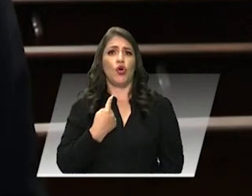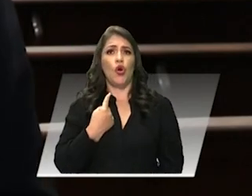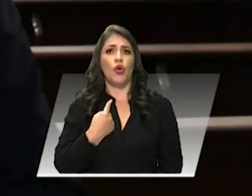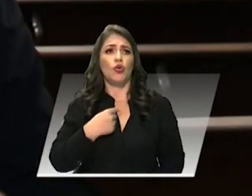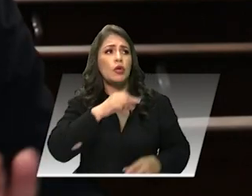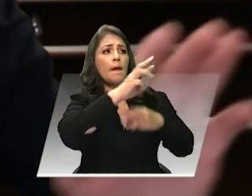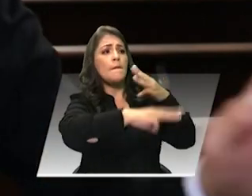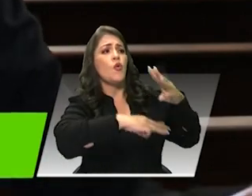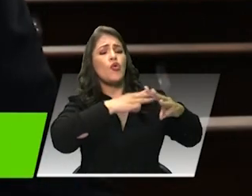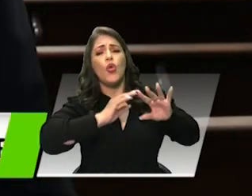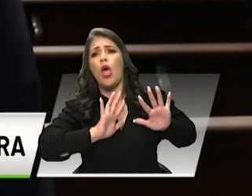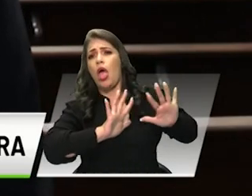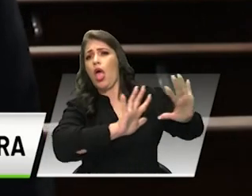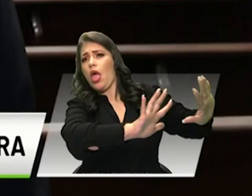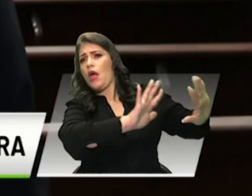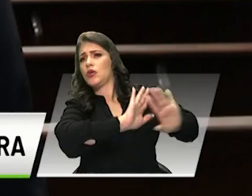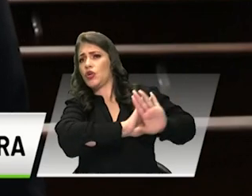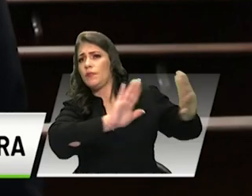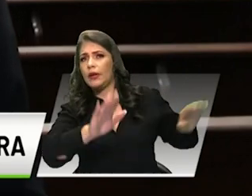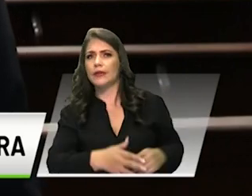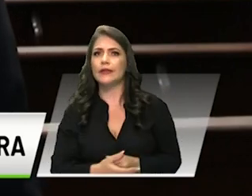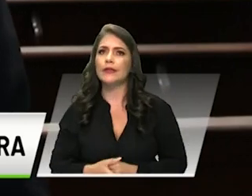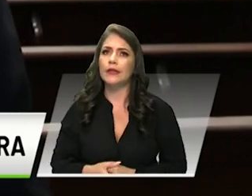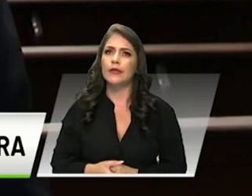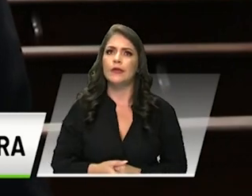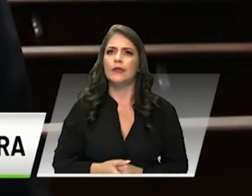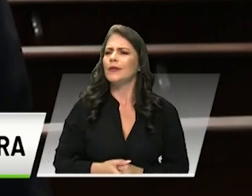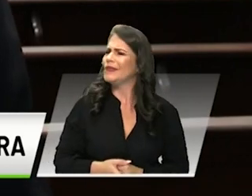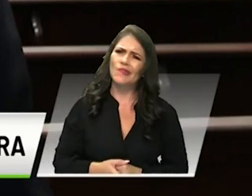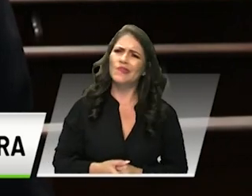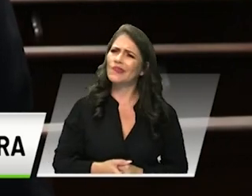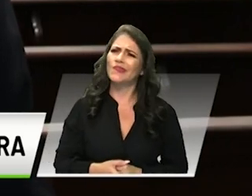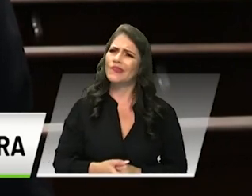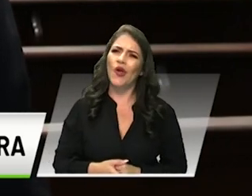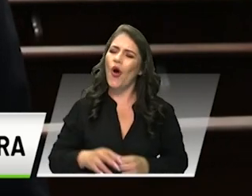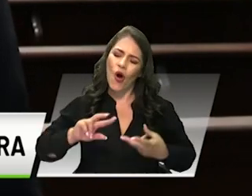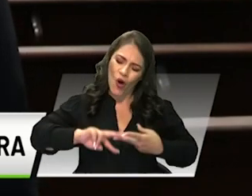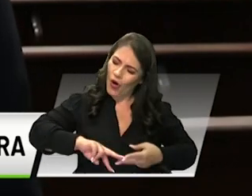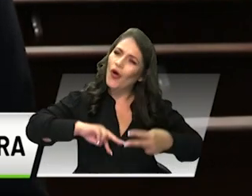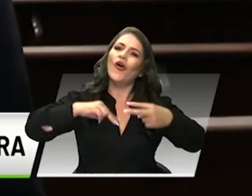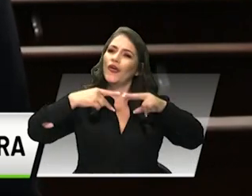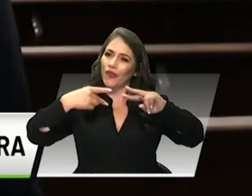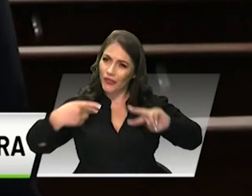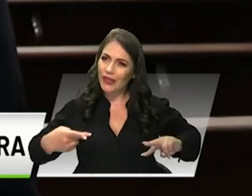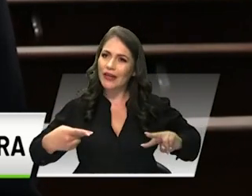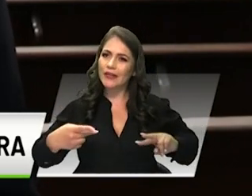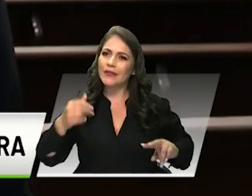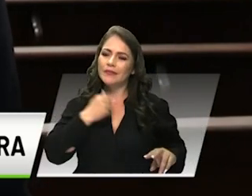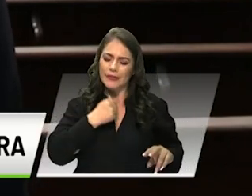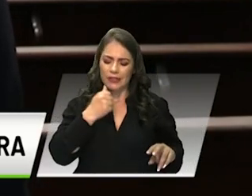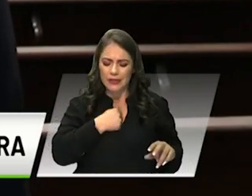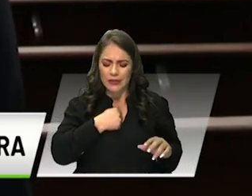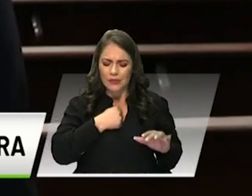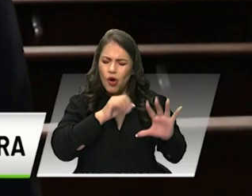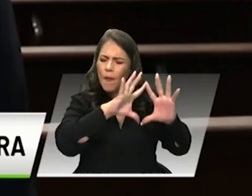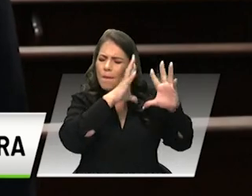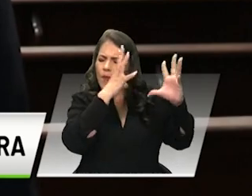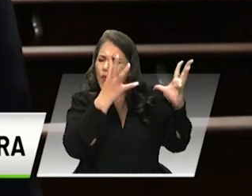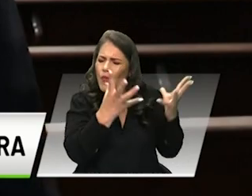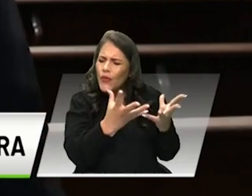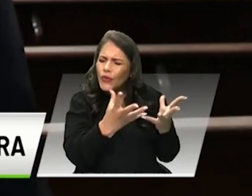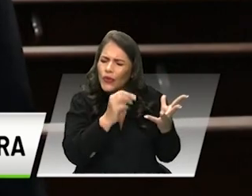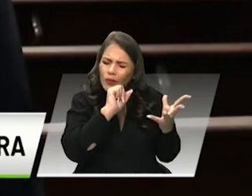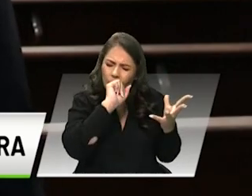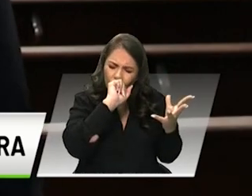del mundo para nunca más estar con él. Y yo creería que es por el contrario, un enamorarme más del mundo que el